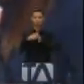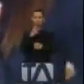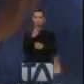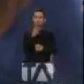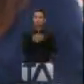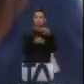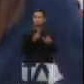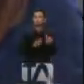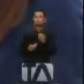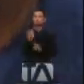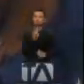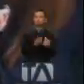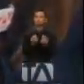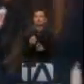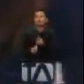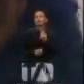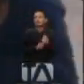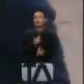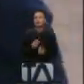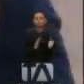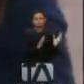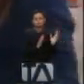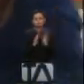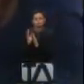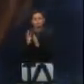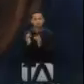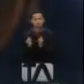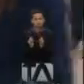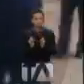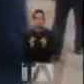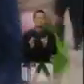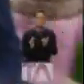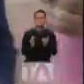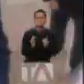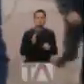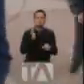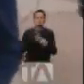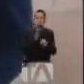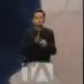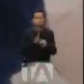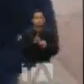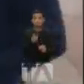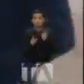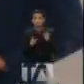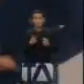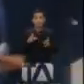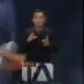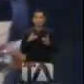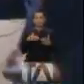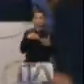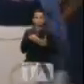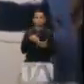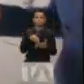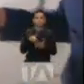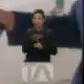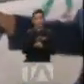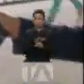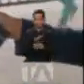que nos cuente un poco sobre las medidas que se toman aquí para poder evitar precisamente el acoso. Buenos días. Buenos